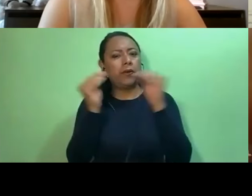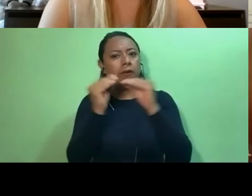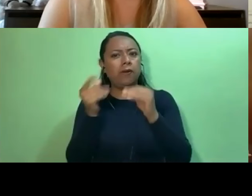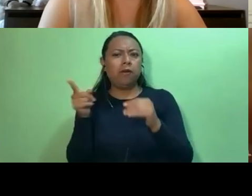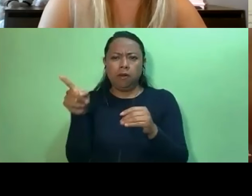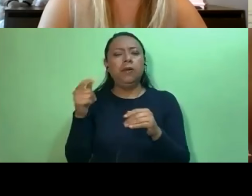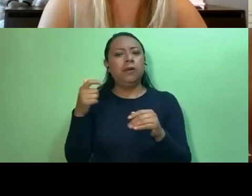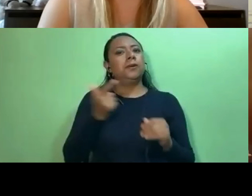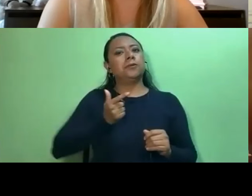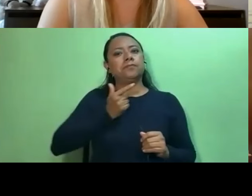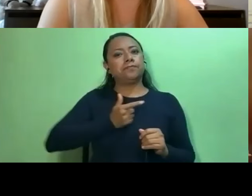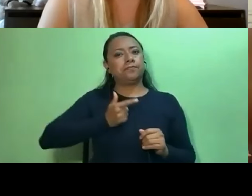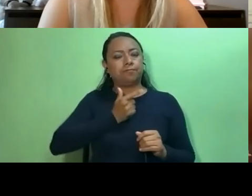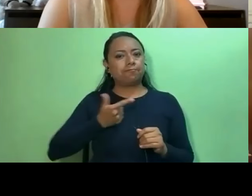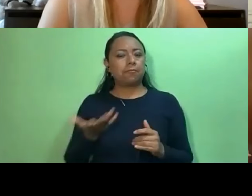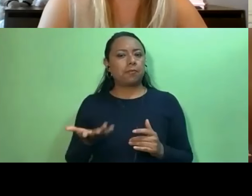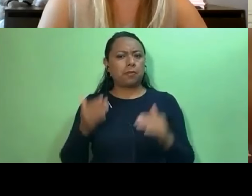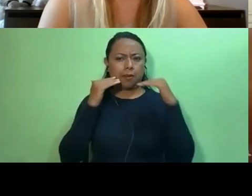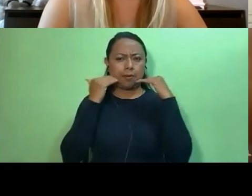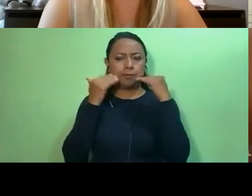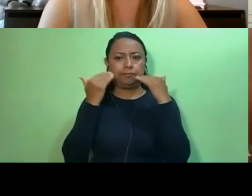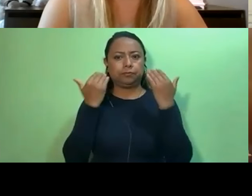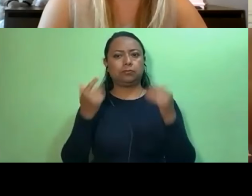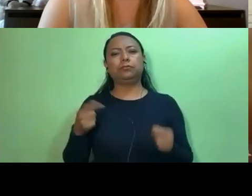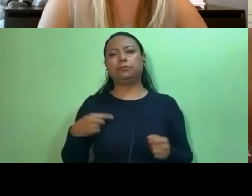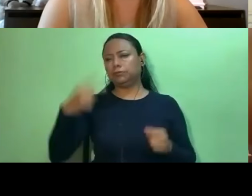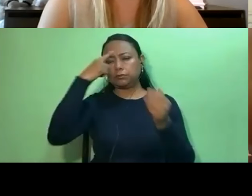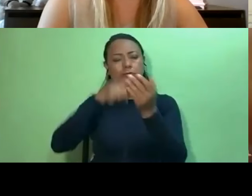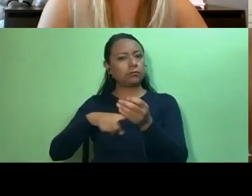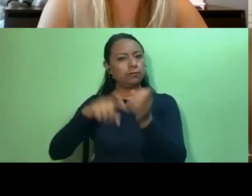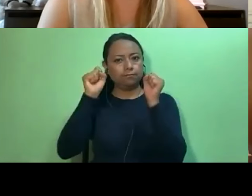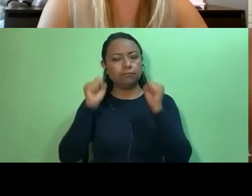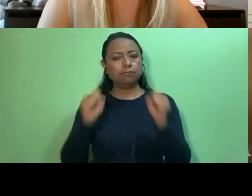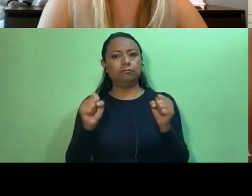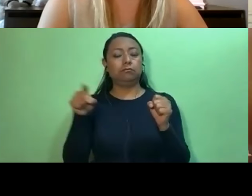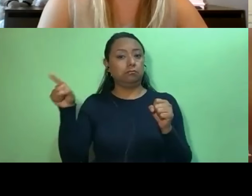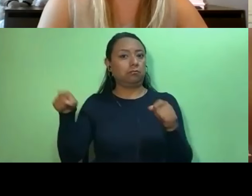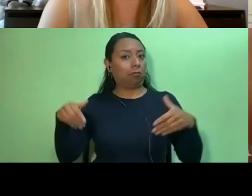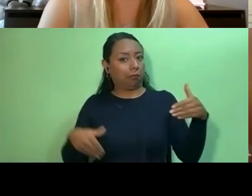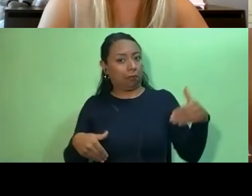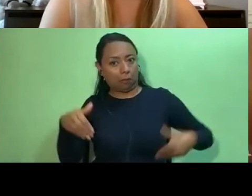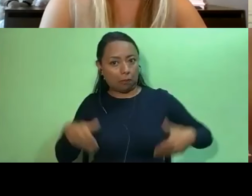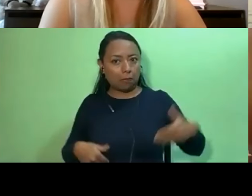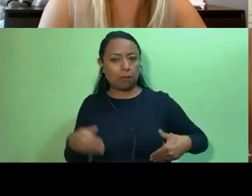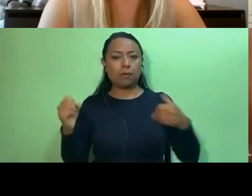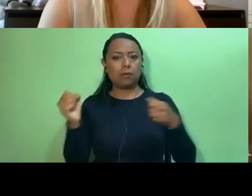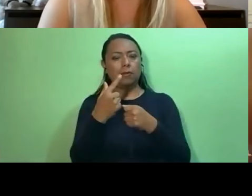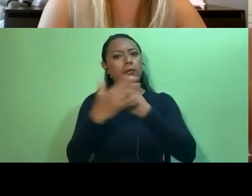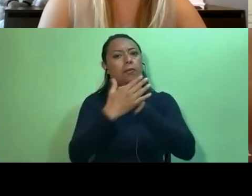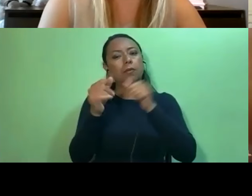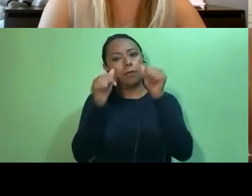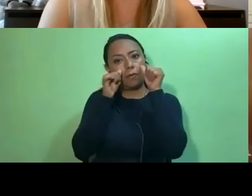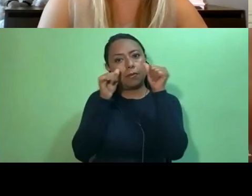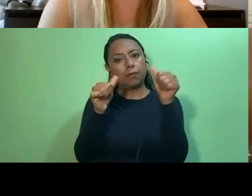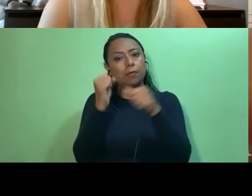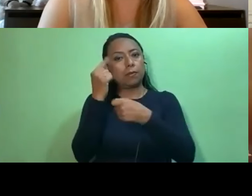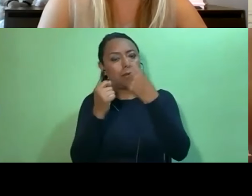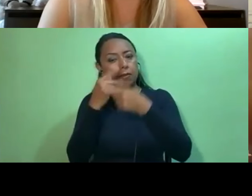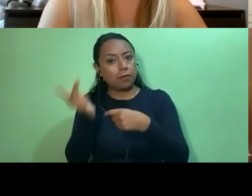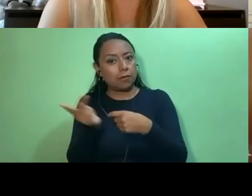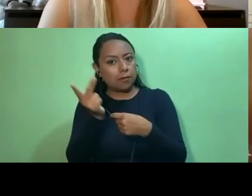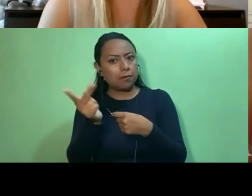y le aseguro que no existe molestia alguna por atender ningún planteamiento de su